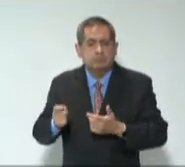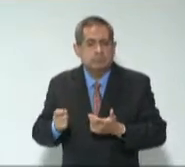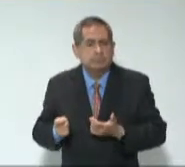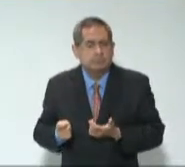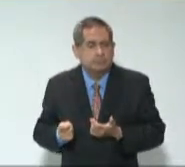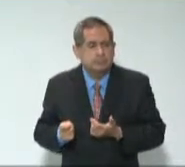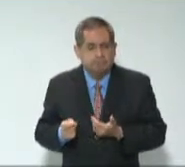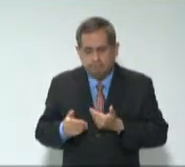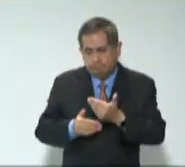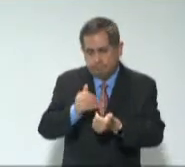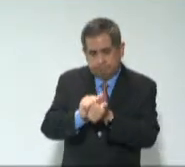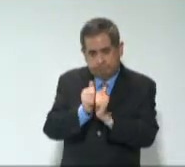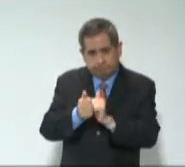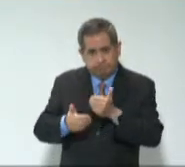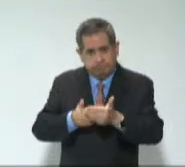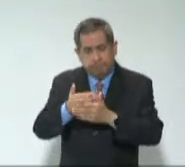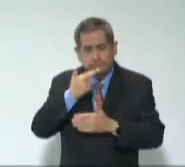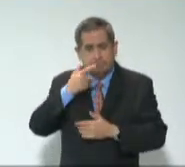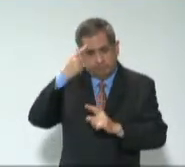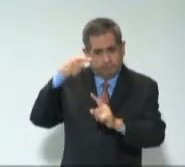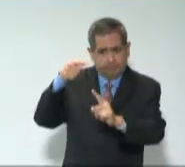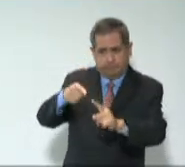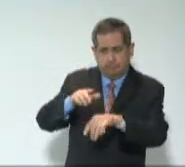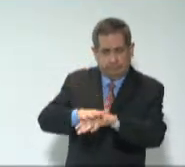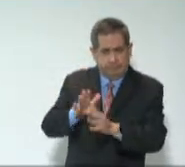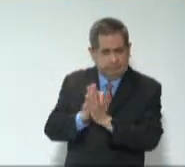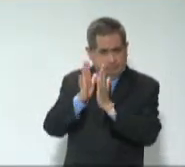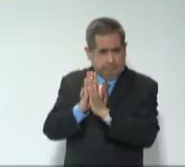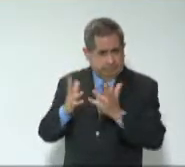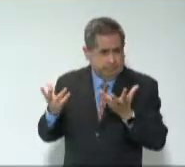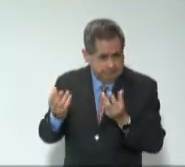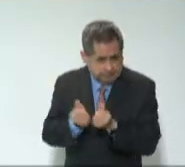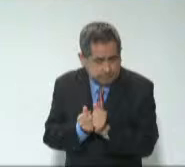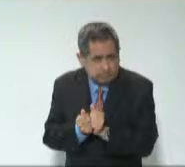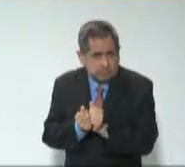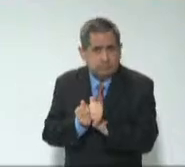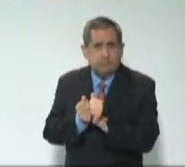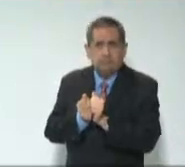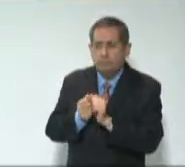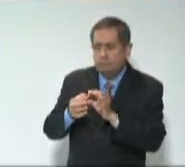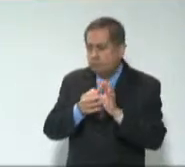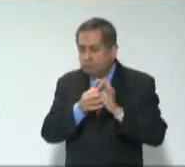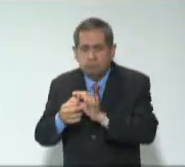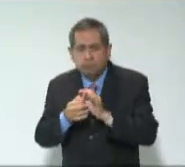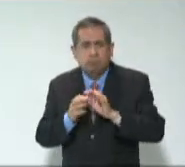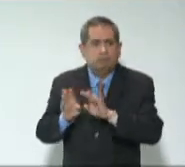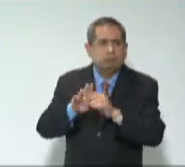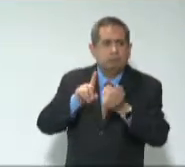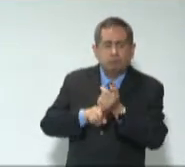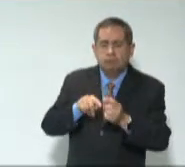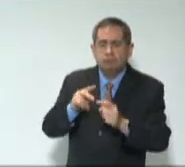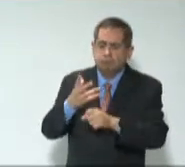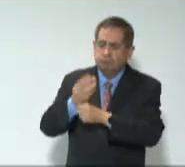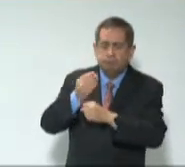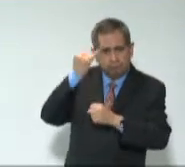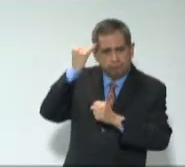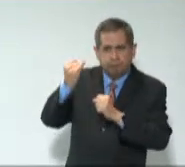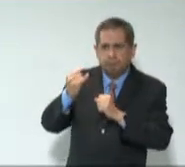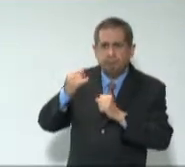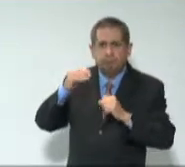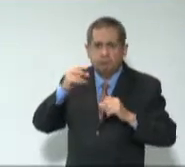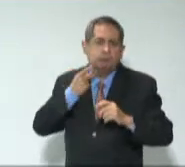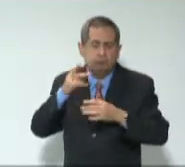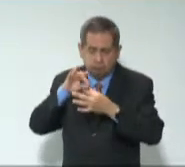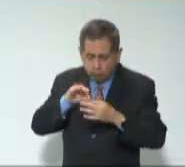al paso en en la ejecución propia de la colaboración la participación implica tomar parte en el diseño de la política pública